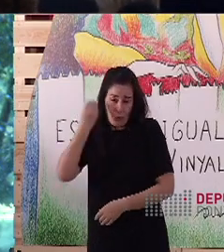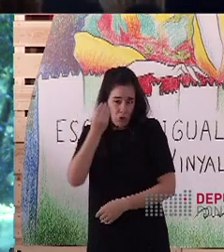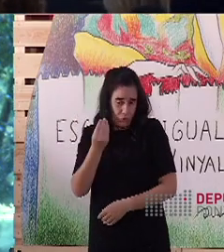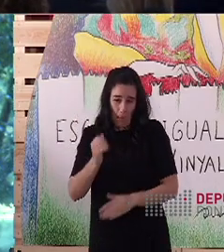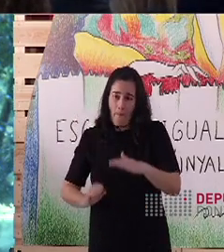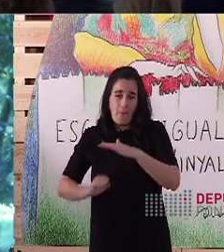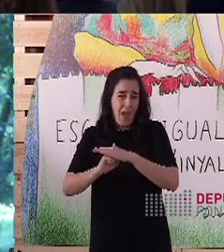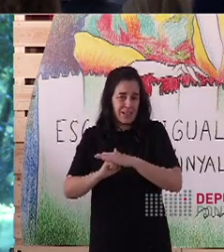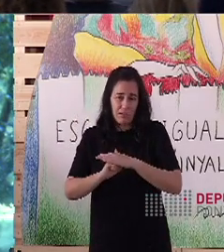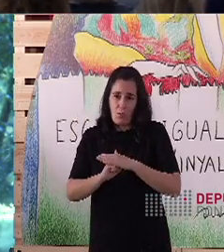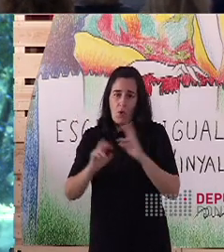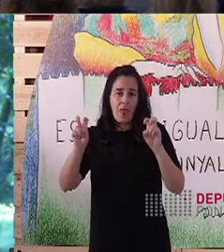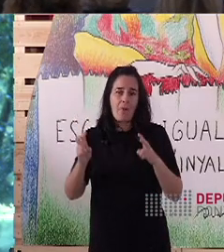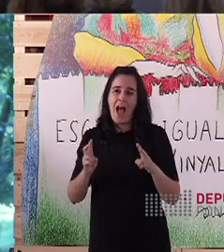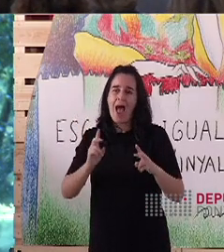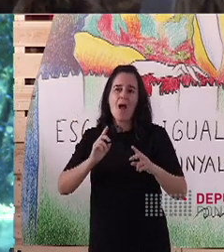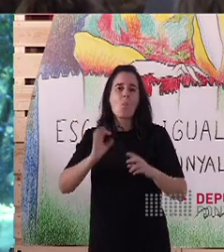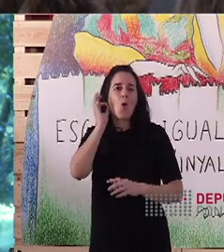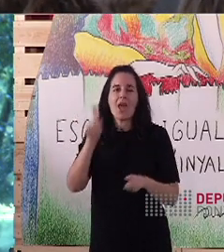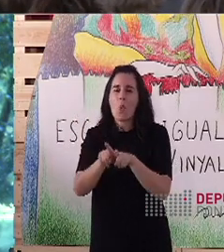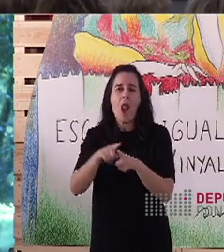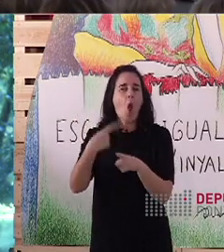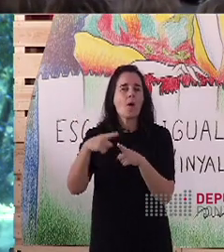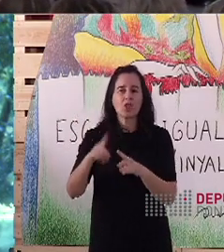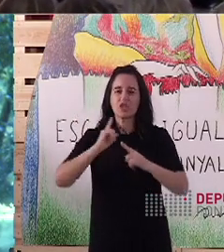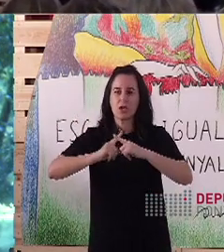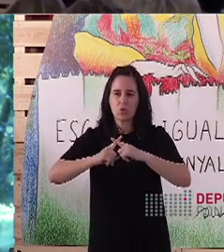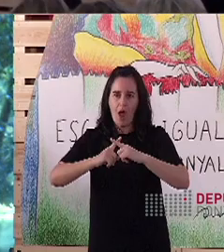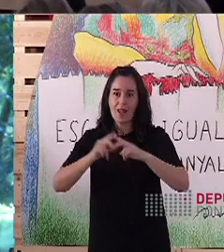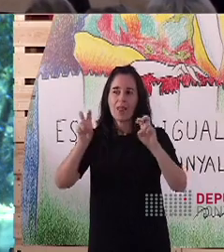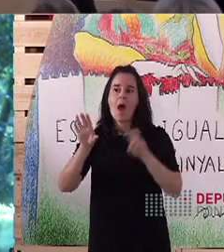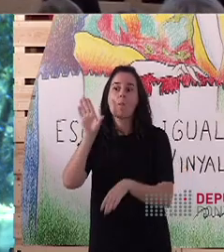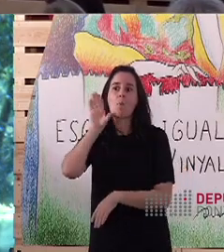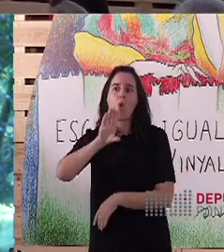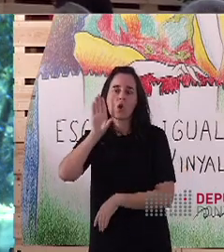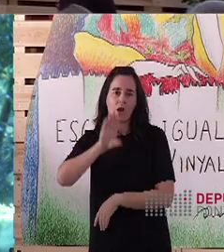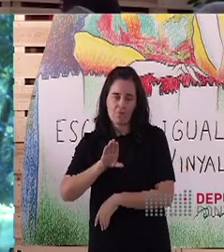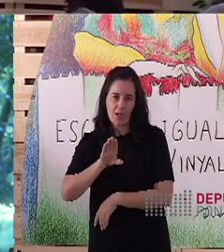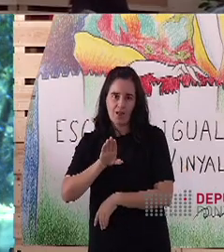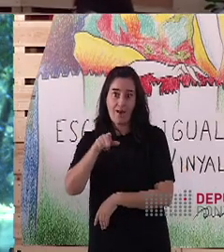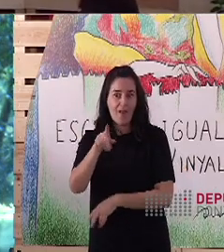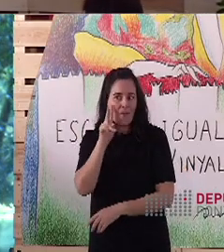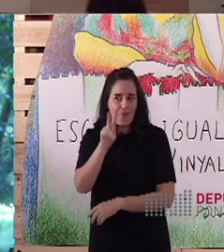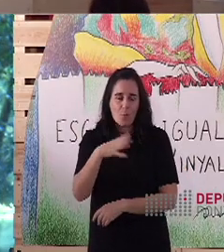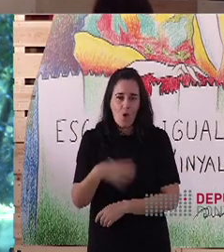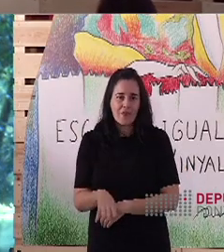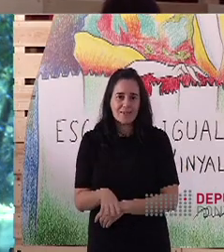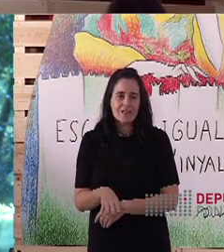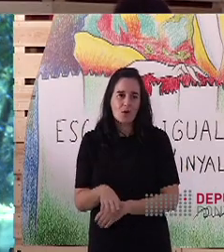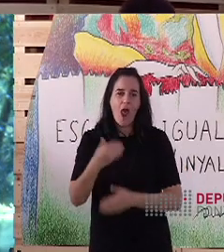de sexualización de las mujeres, ponemos el foco en la pornografía, nos encontramos con unos procesos